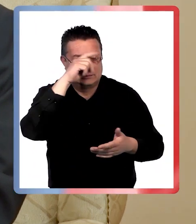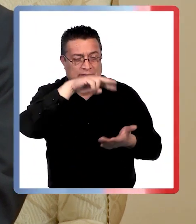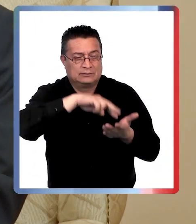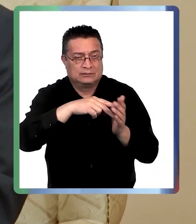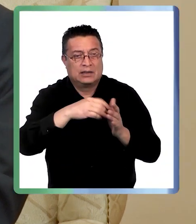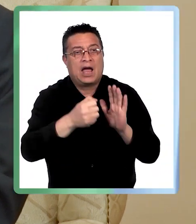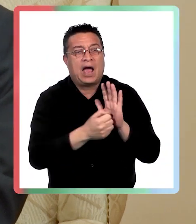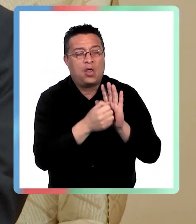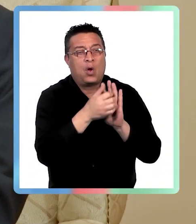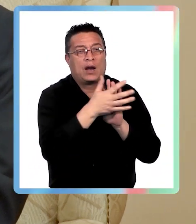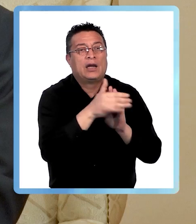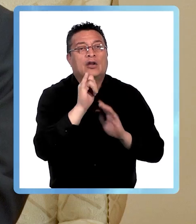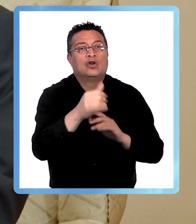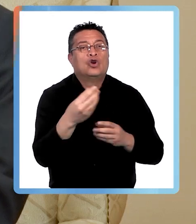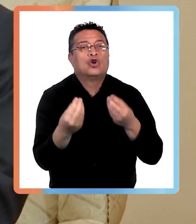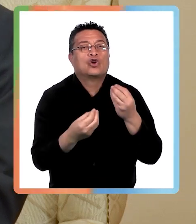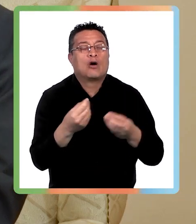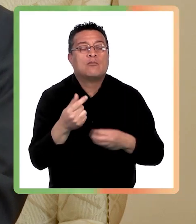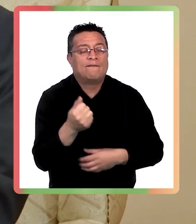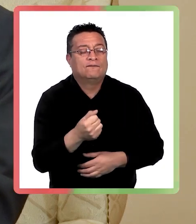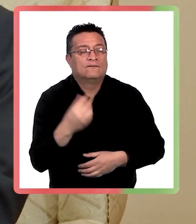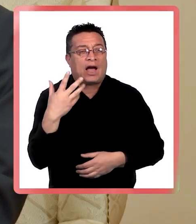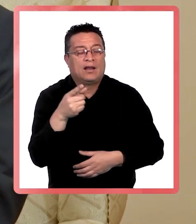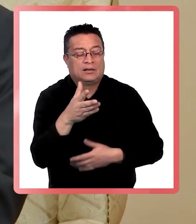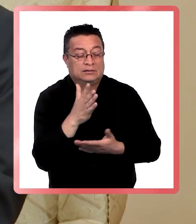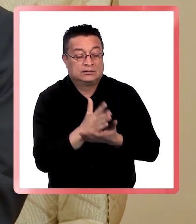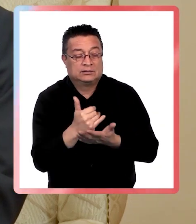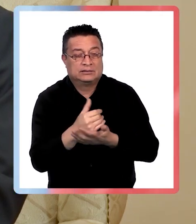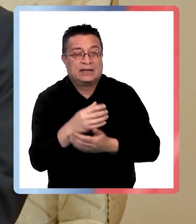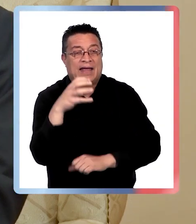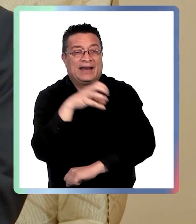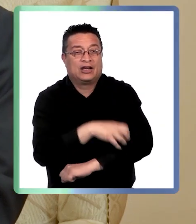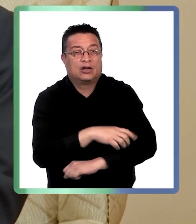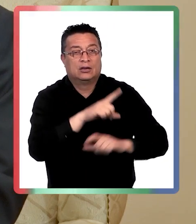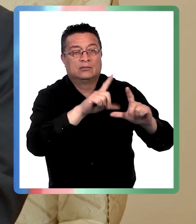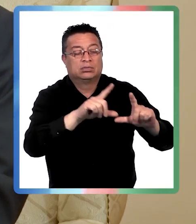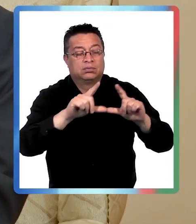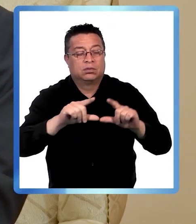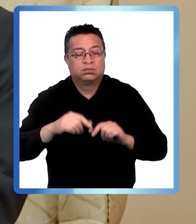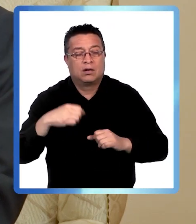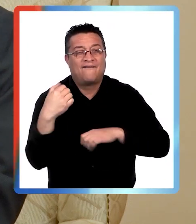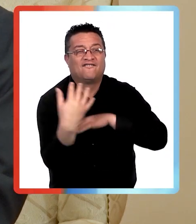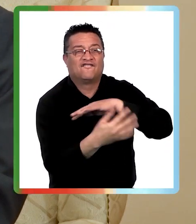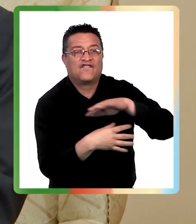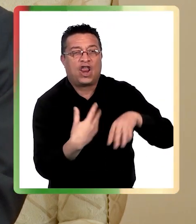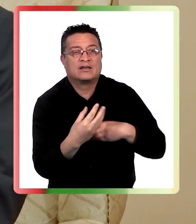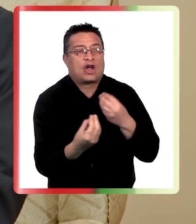Araucanía y puntualmente cómo valoran las medidas que se han tomado en la región para la disminución de la violencia?